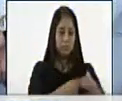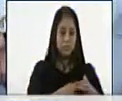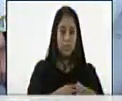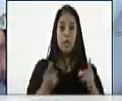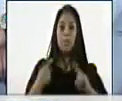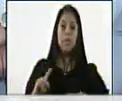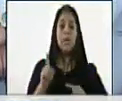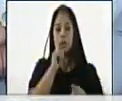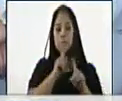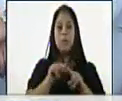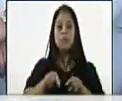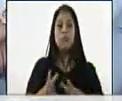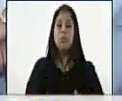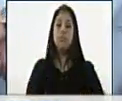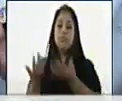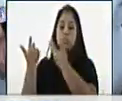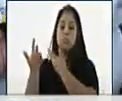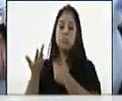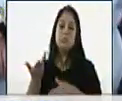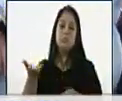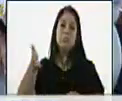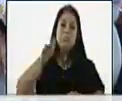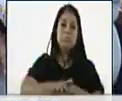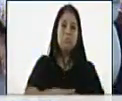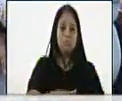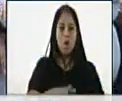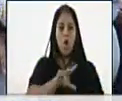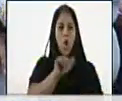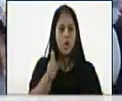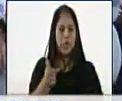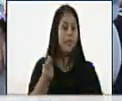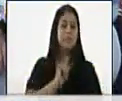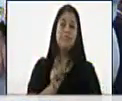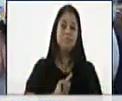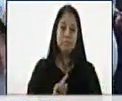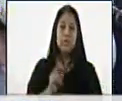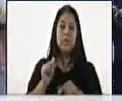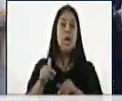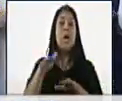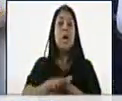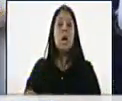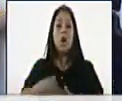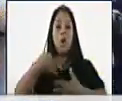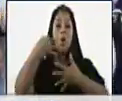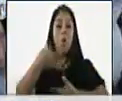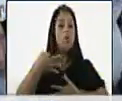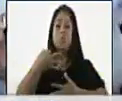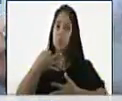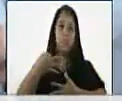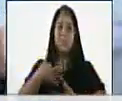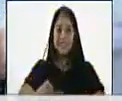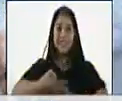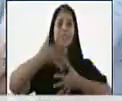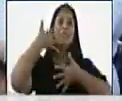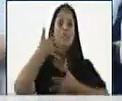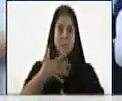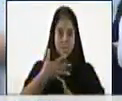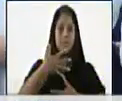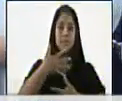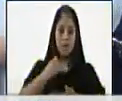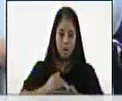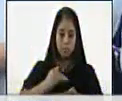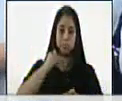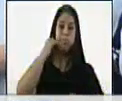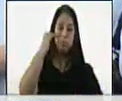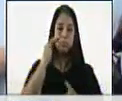lo estamos haciendo quitando una carpeta de 8 centímetros, sino que la estamos poniendo de 10. Porque no se trata de dejar como